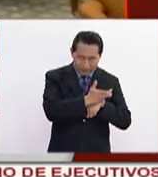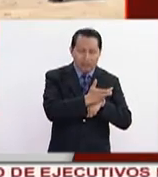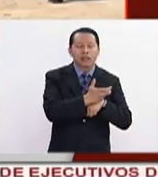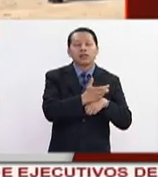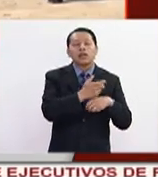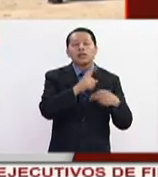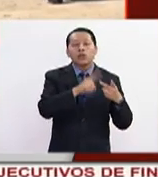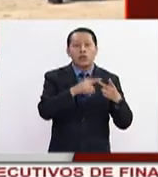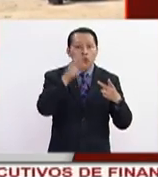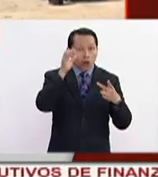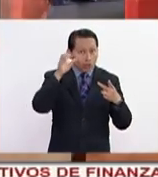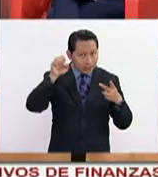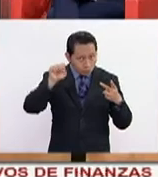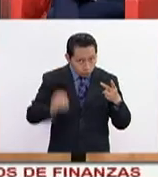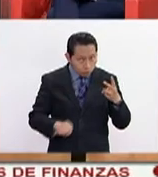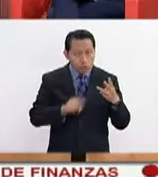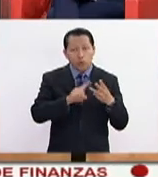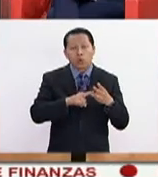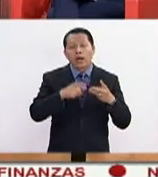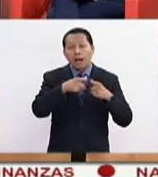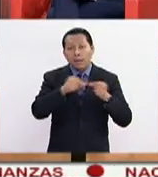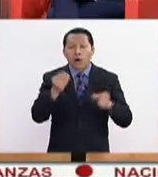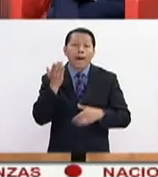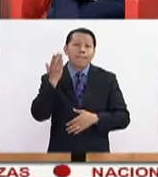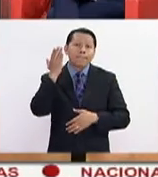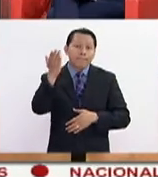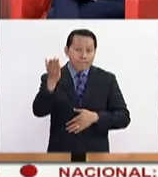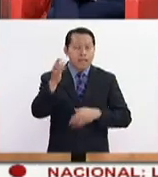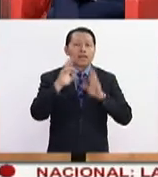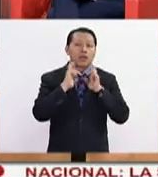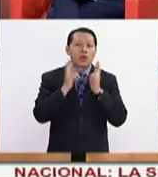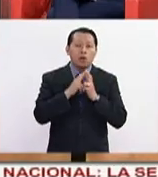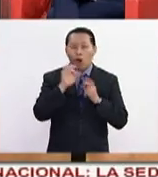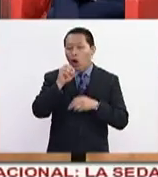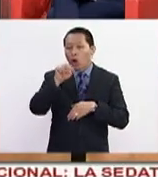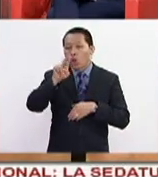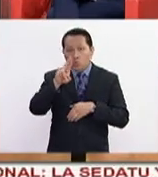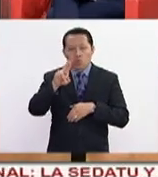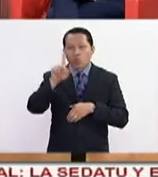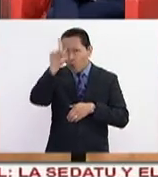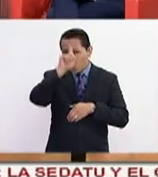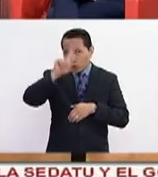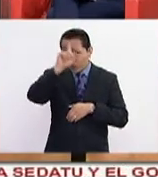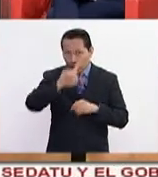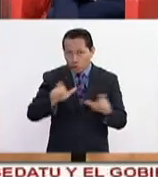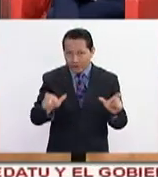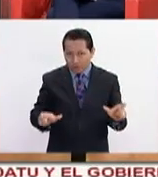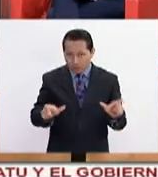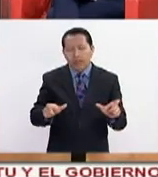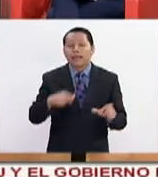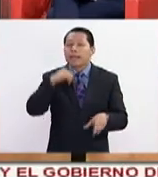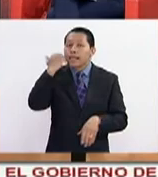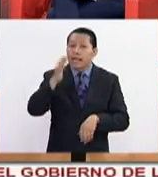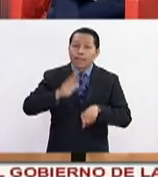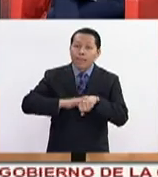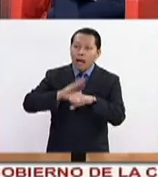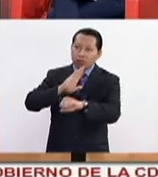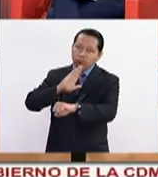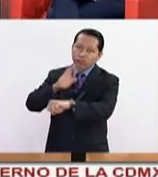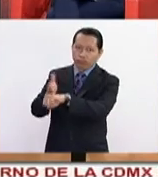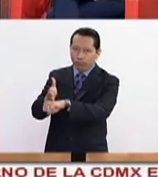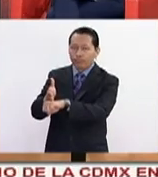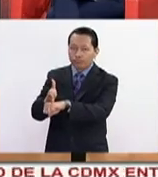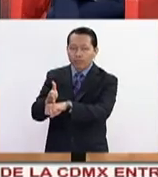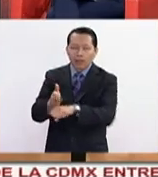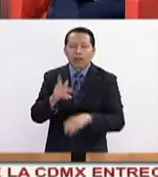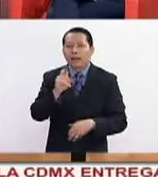reunión de último momento en el Consejo de Seguridad para buscar mayores sanciones. Aquí es importantísimo